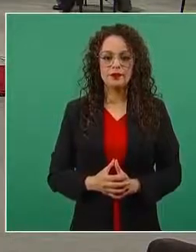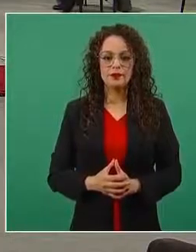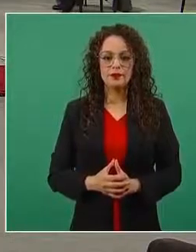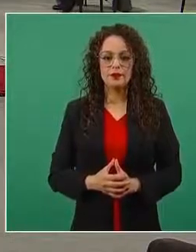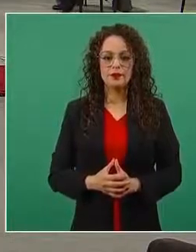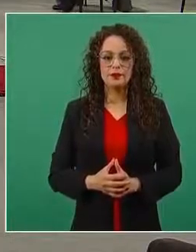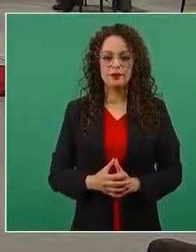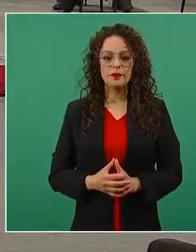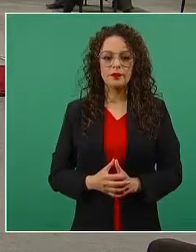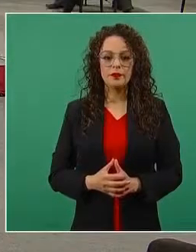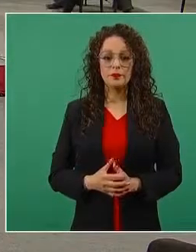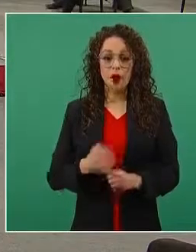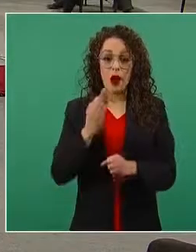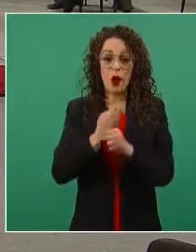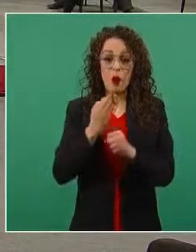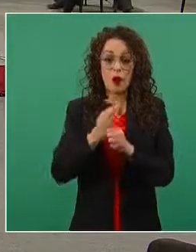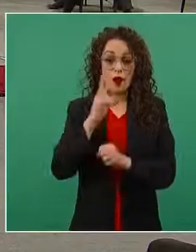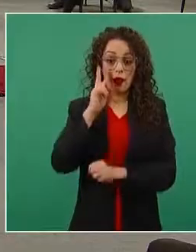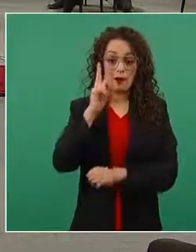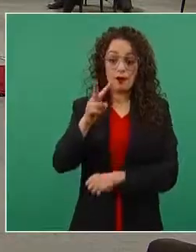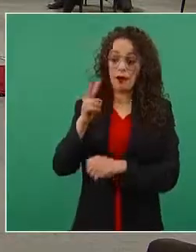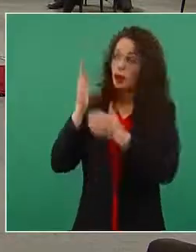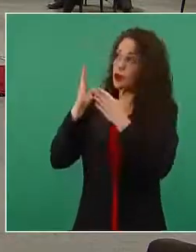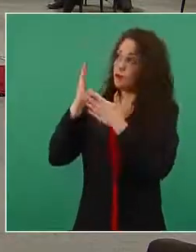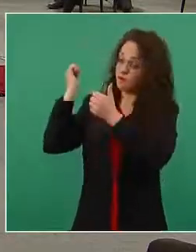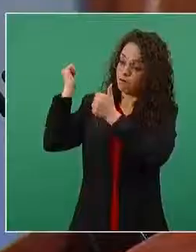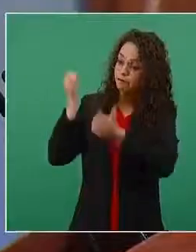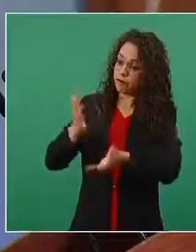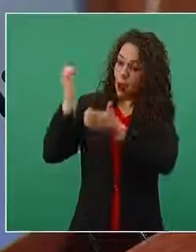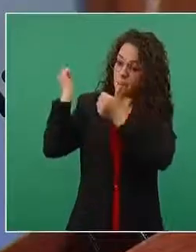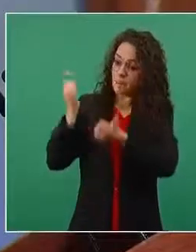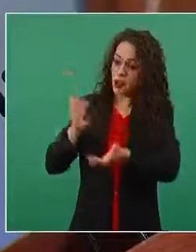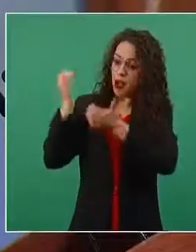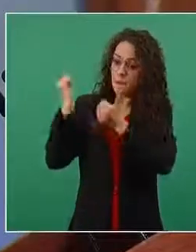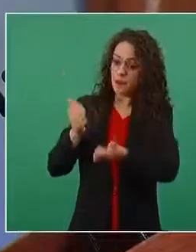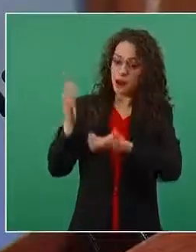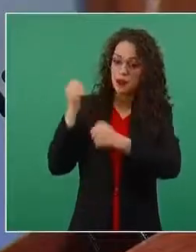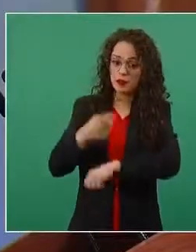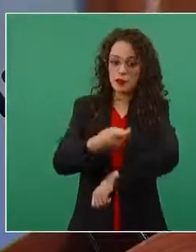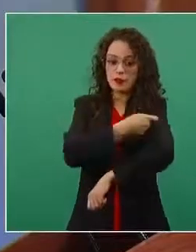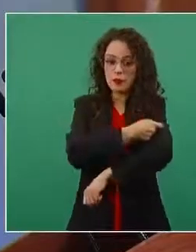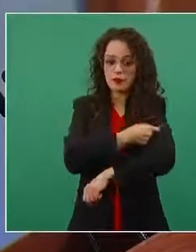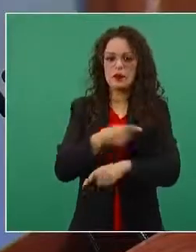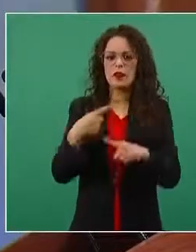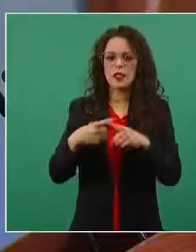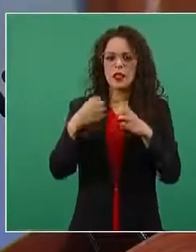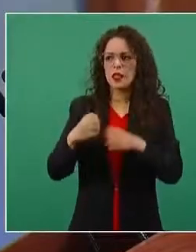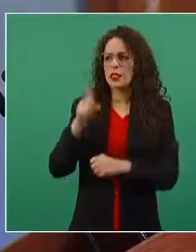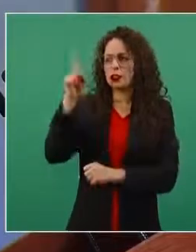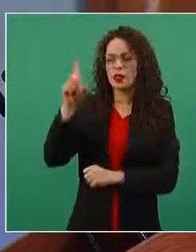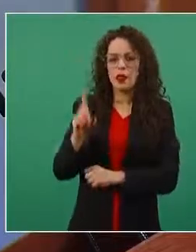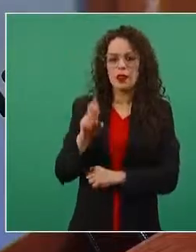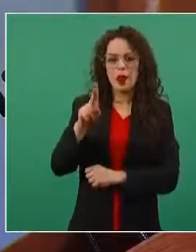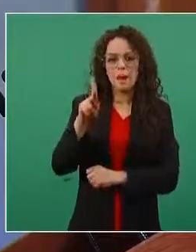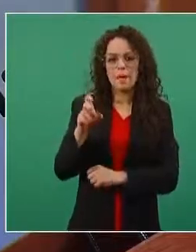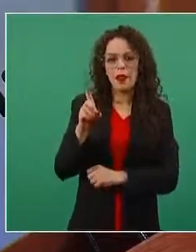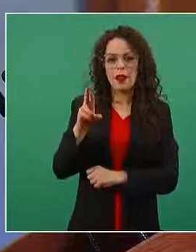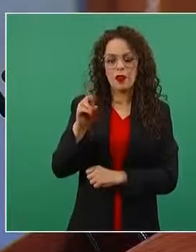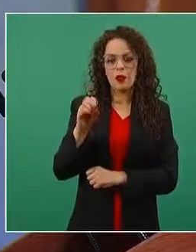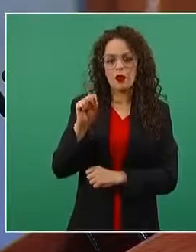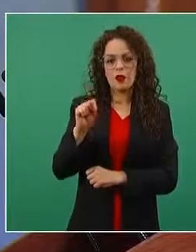Están llegando vacunas y está el doctor Pedro Centeno